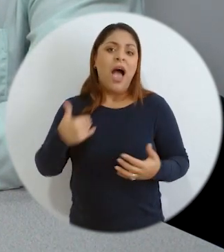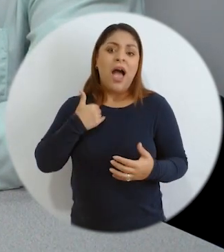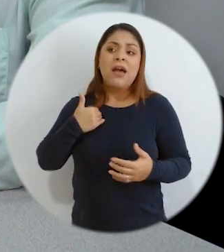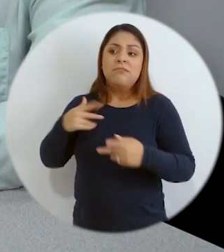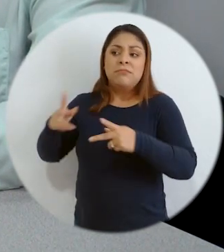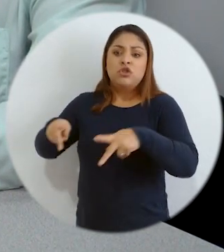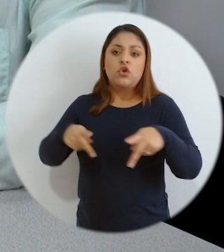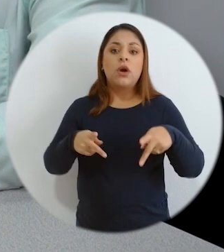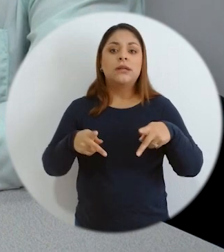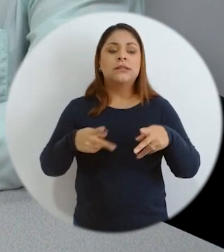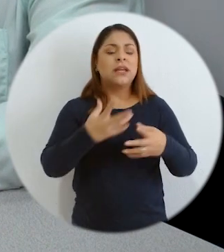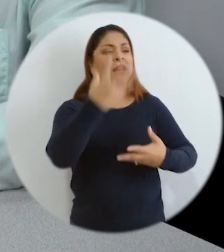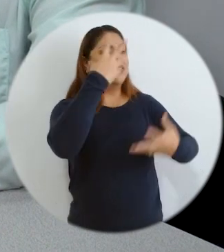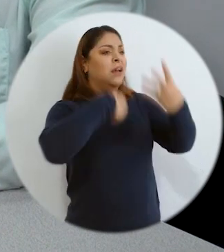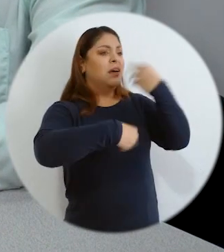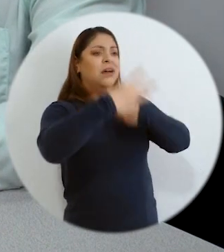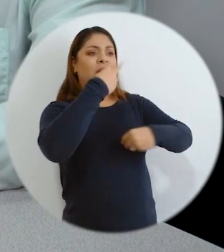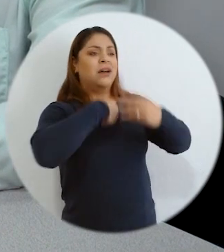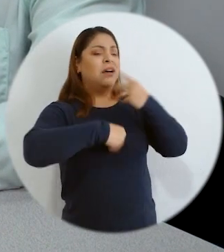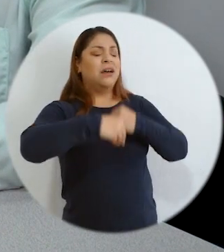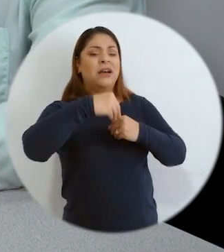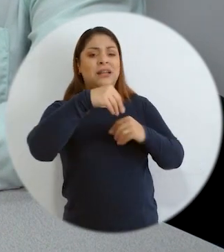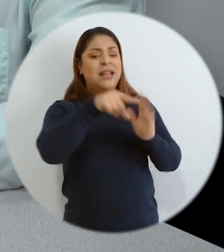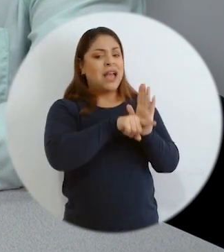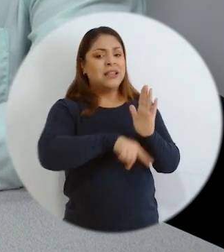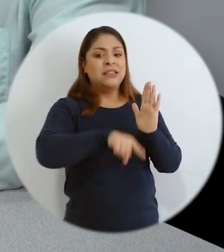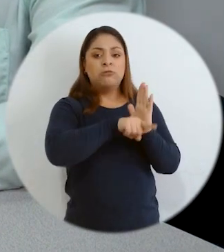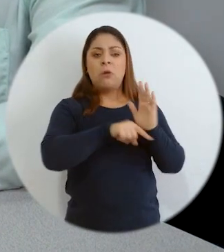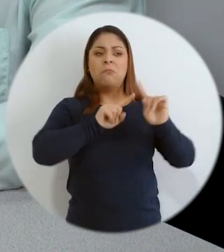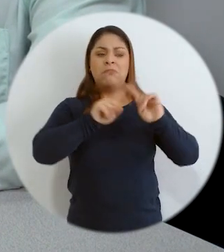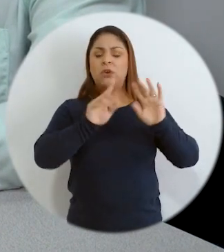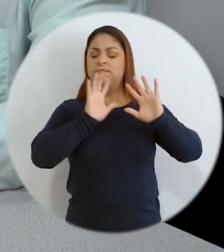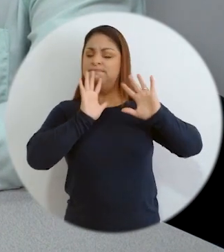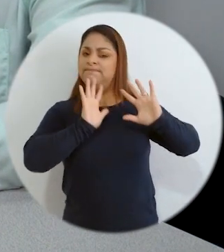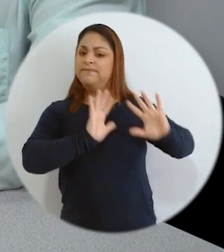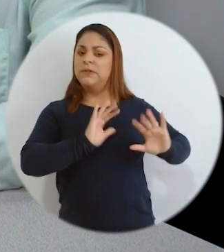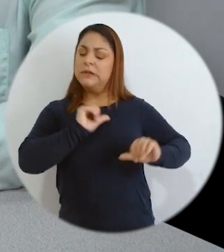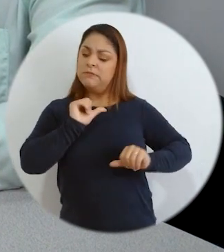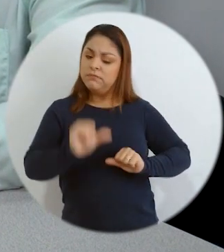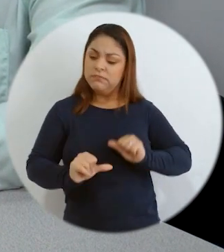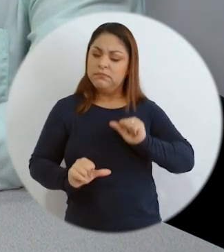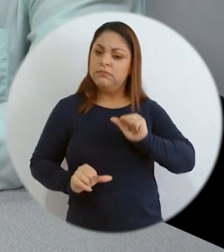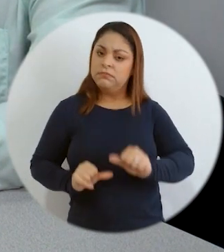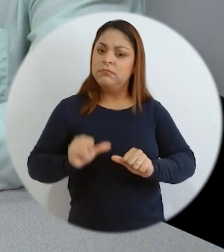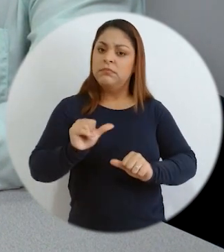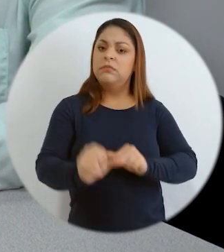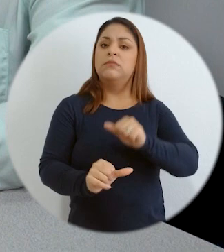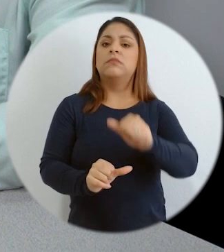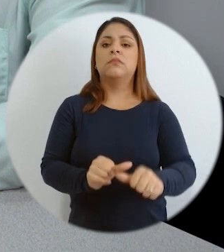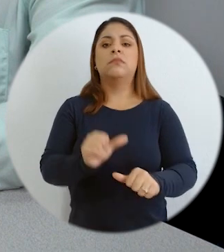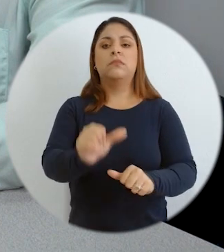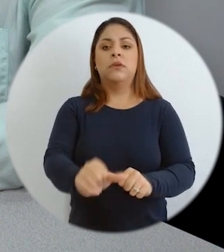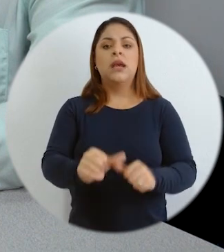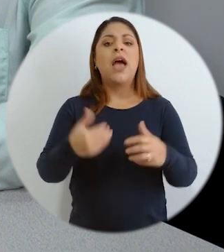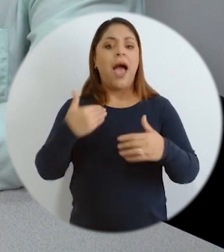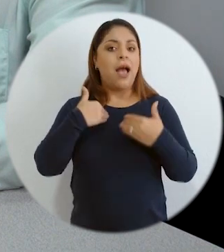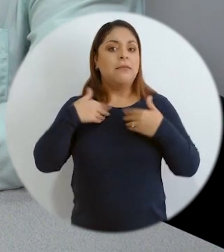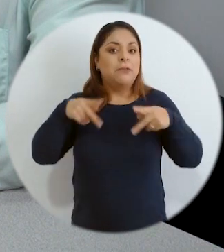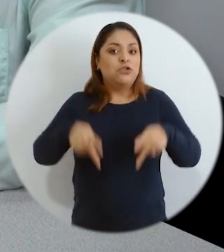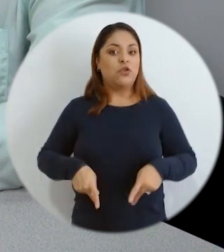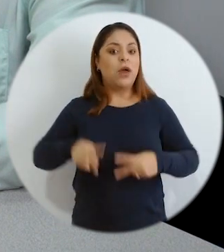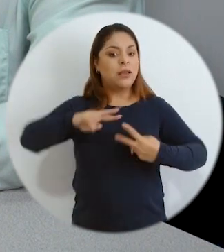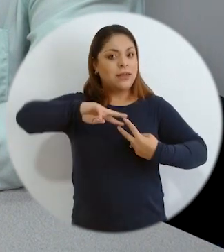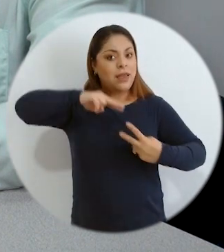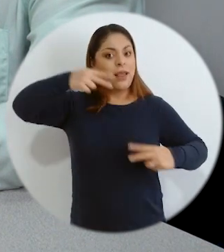personas antisociales, ¿verdad? ¿Por qué es que esto ocurre? Bueno, primero, la teoría de la resiliencia ayuda a explicar esto, tiene que ver